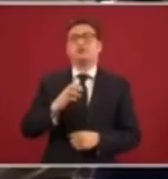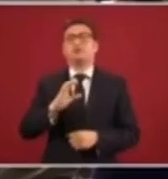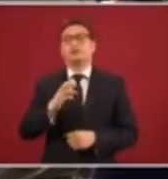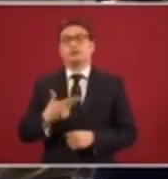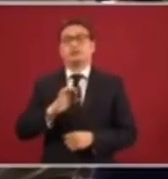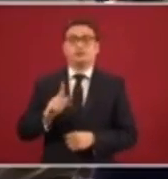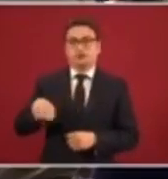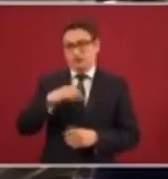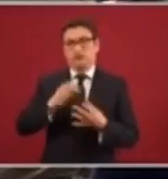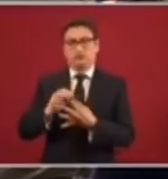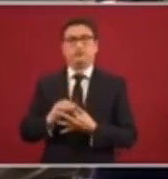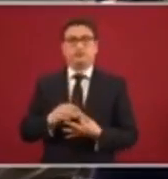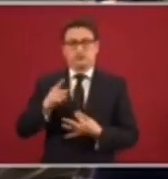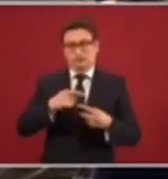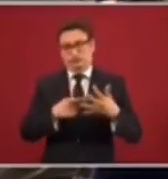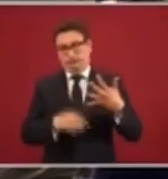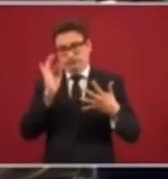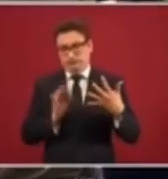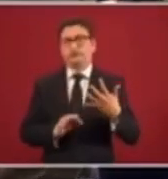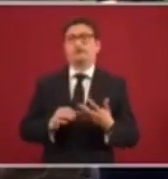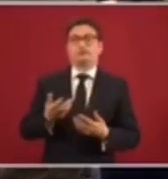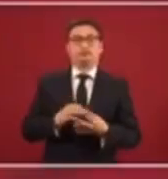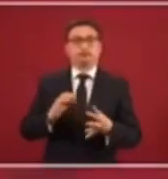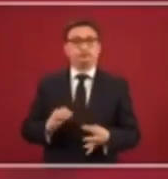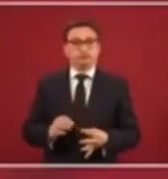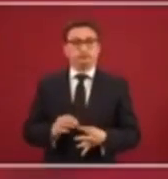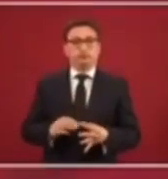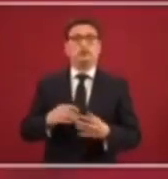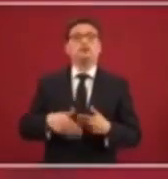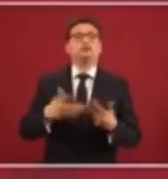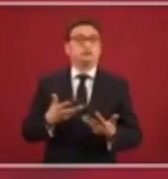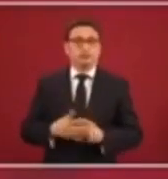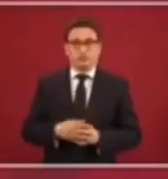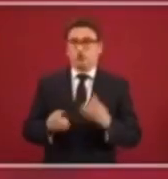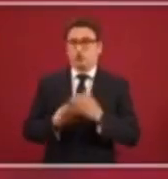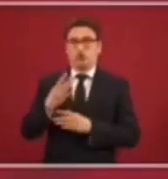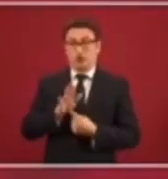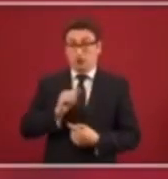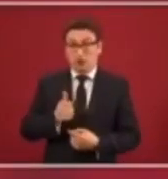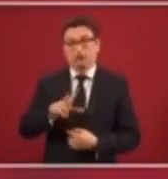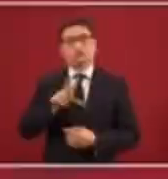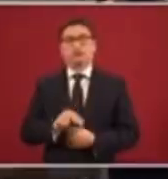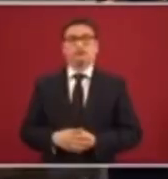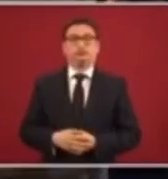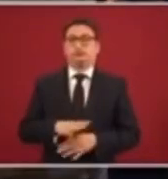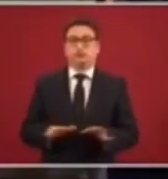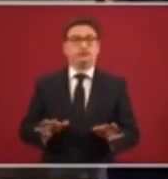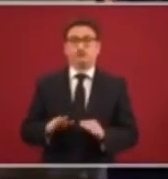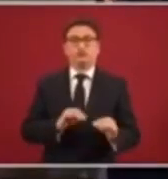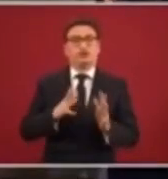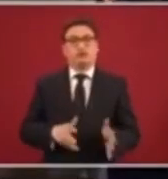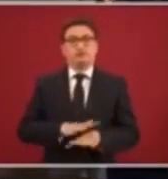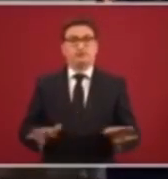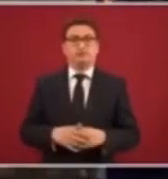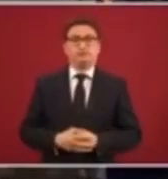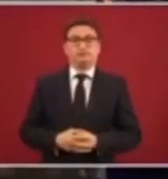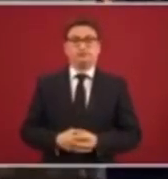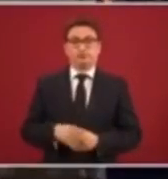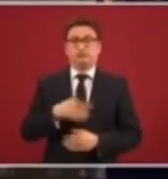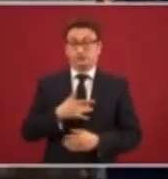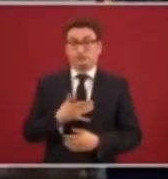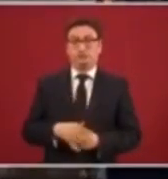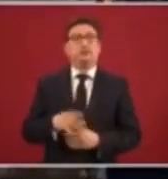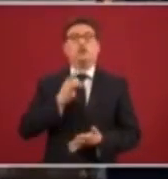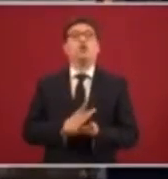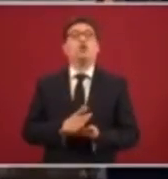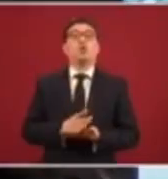va a puntualizar, a desglosar las medidas. ¿Vienen otras medidas? No. Son medidas que no se mueven. Es esto. O sea,